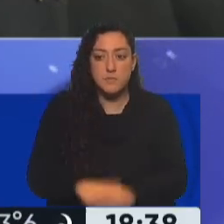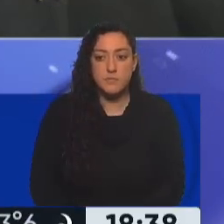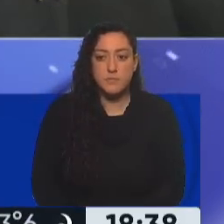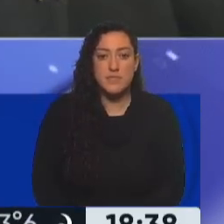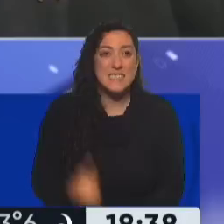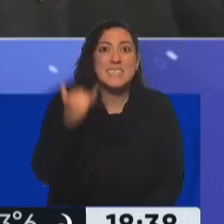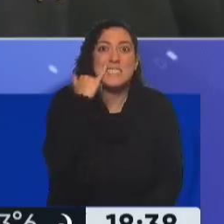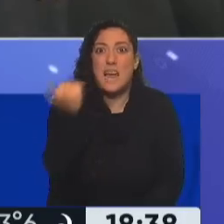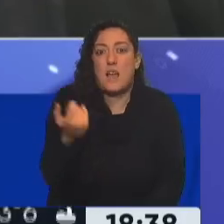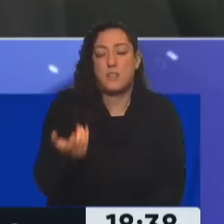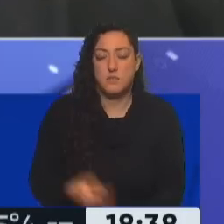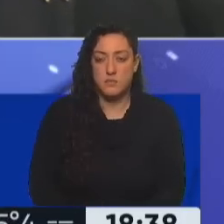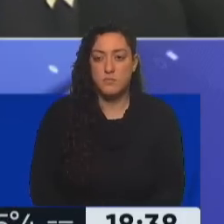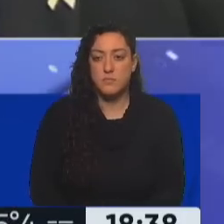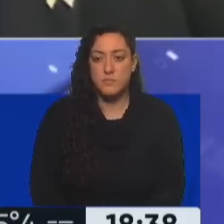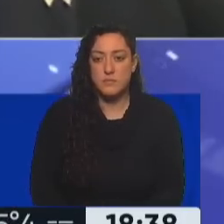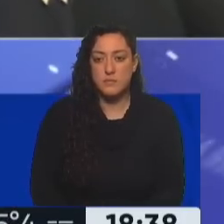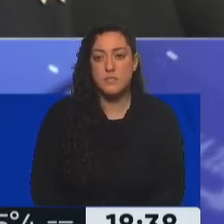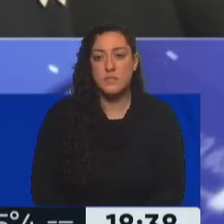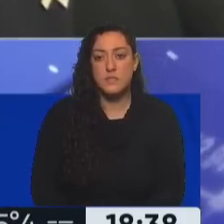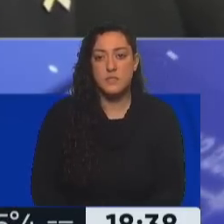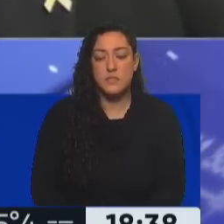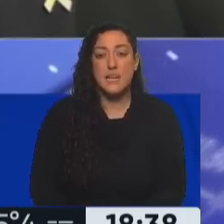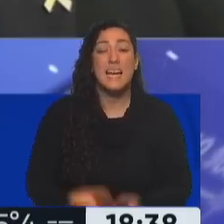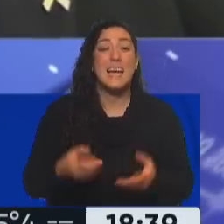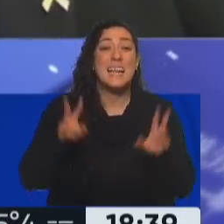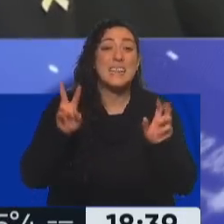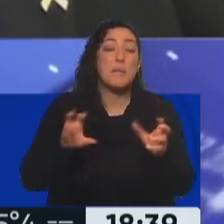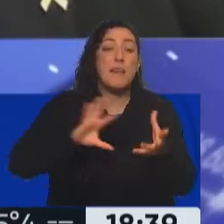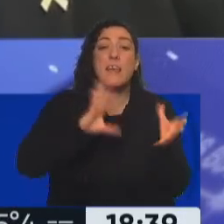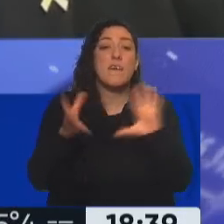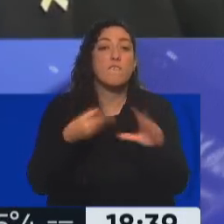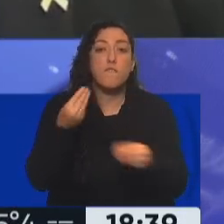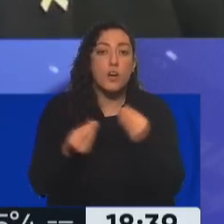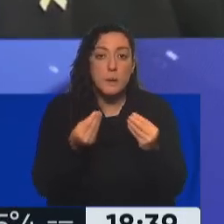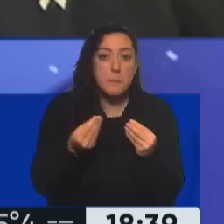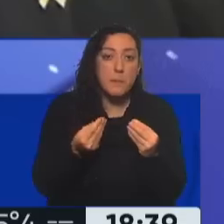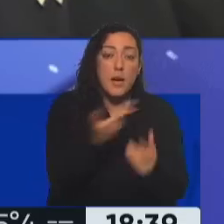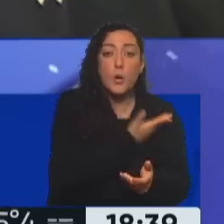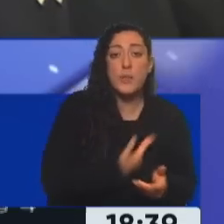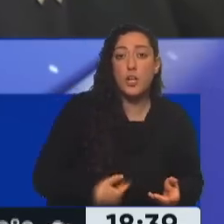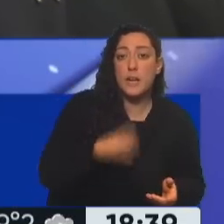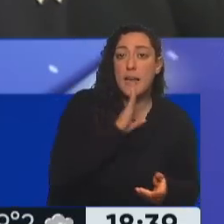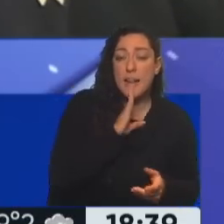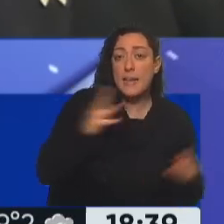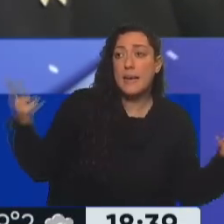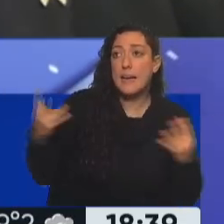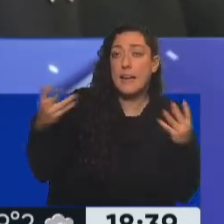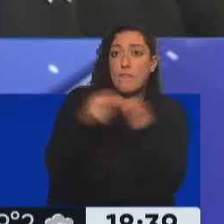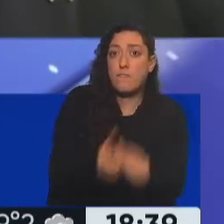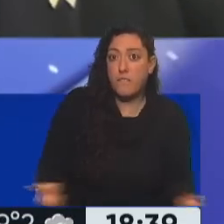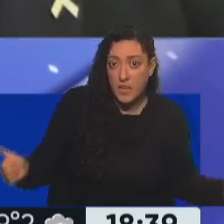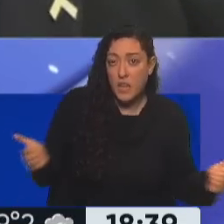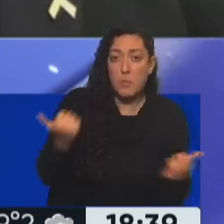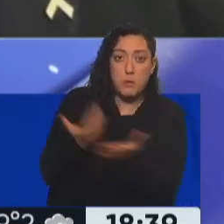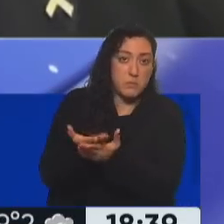mismo? El tema es en qué términos. Hasta ahora el gobierno israelí no está planteando ningún escenario de fin de la guerra que